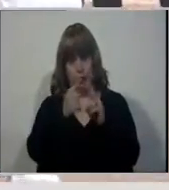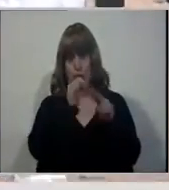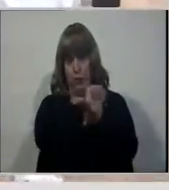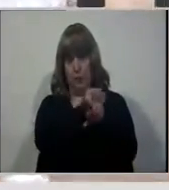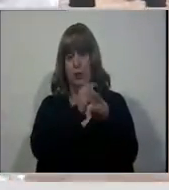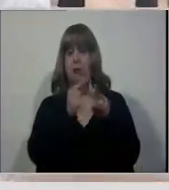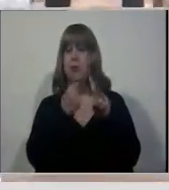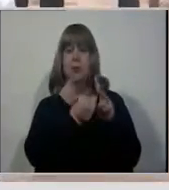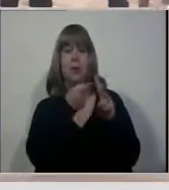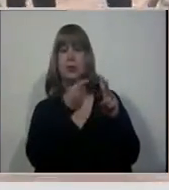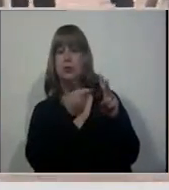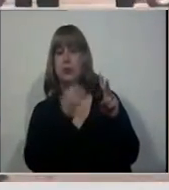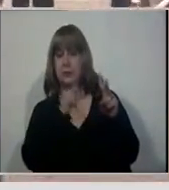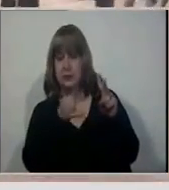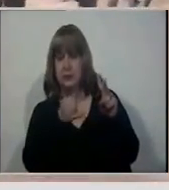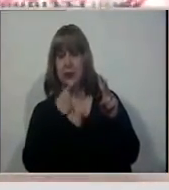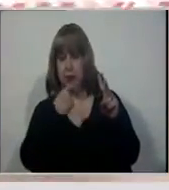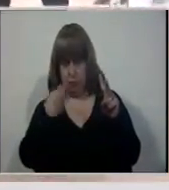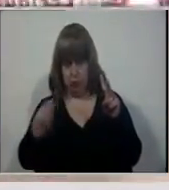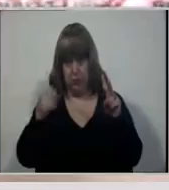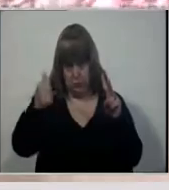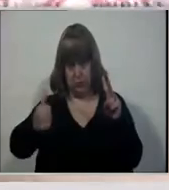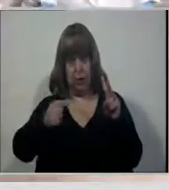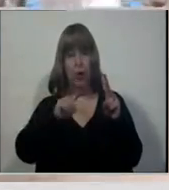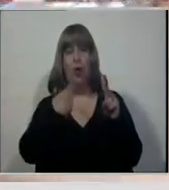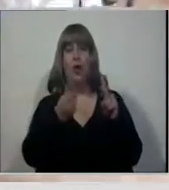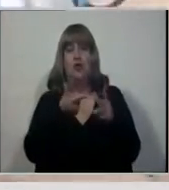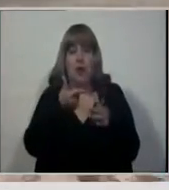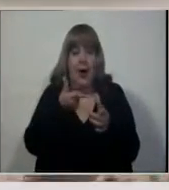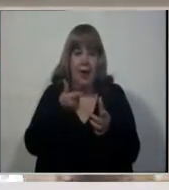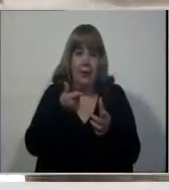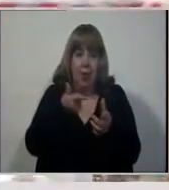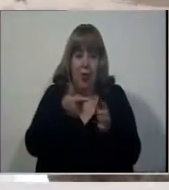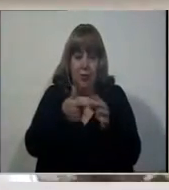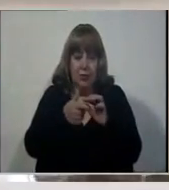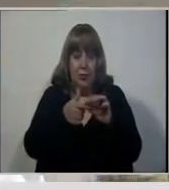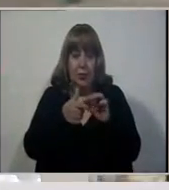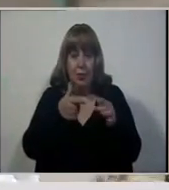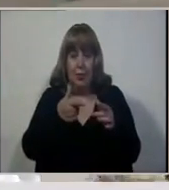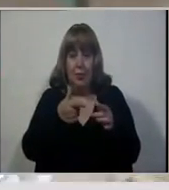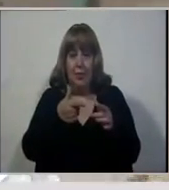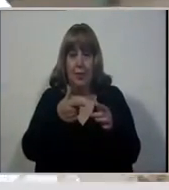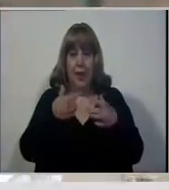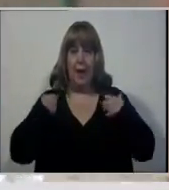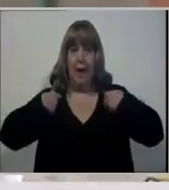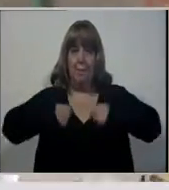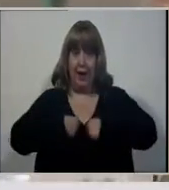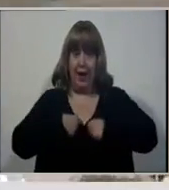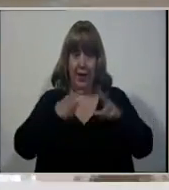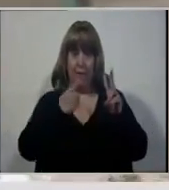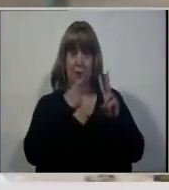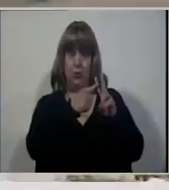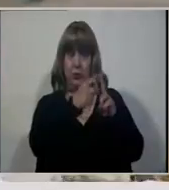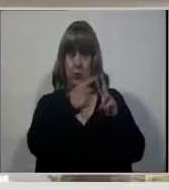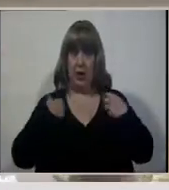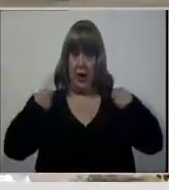Tenemos una prueba técnica que tiene que ver con pólvora y restos vítreos en una de las camperas secuestradas, a quien